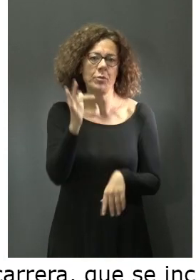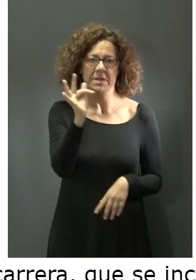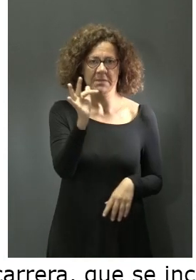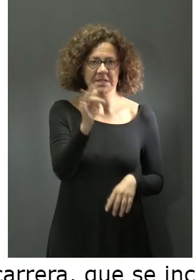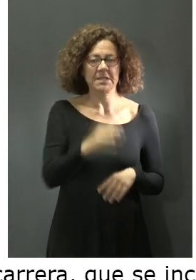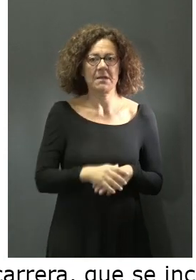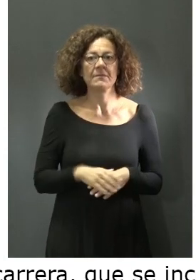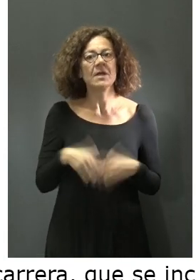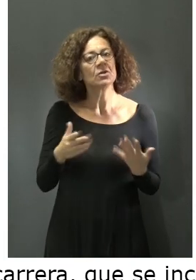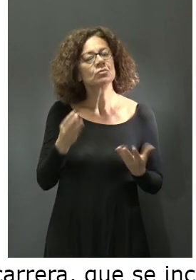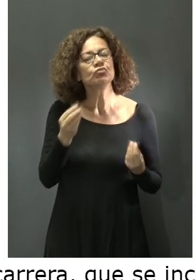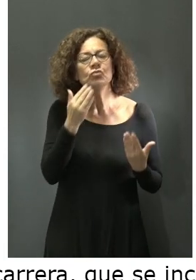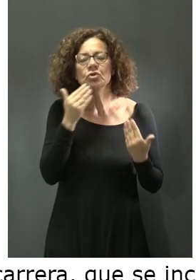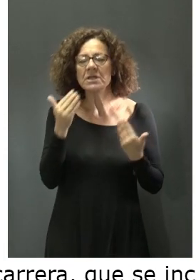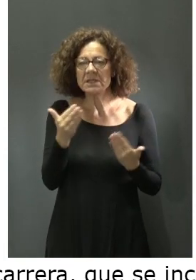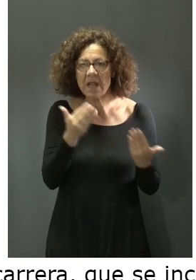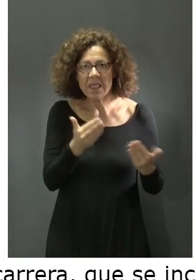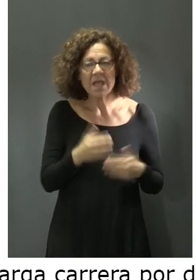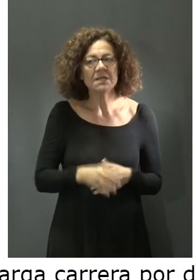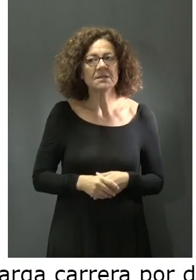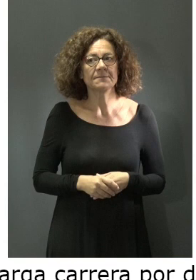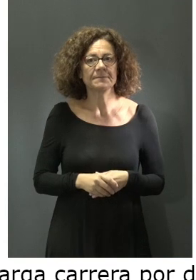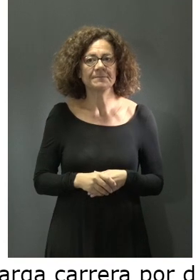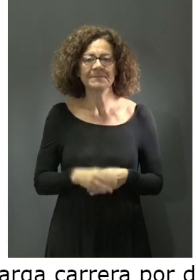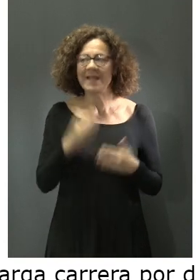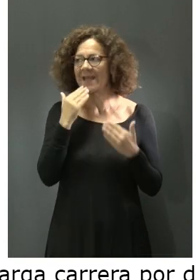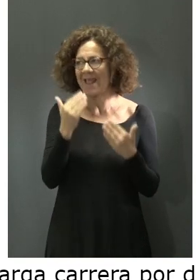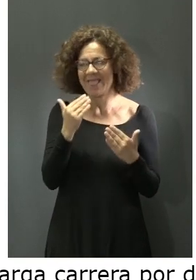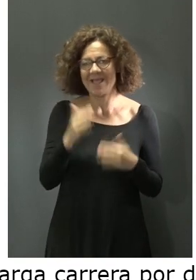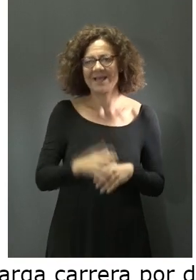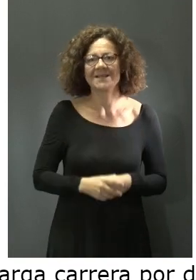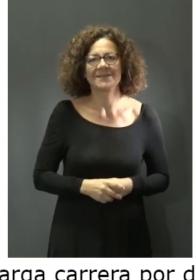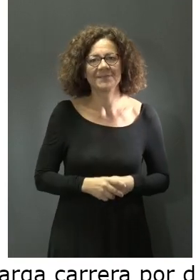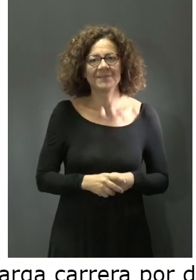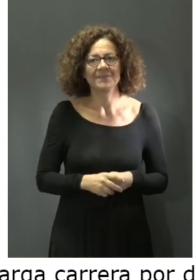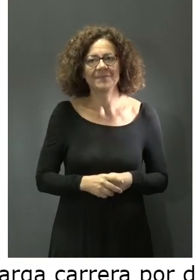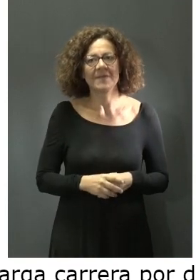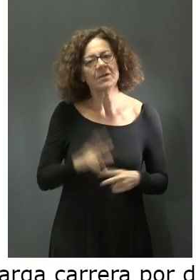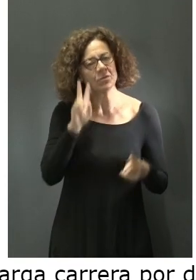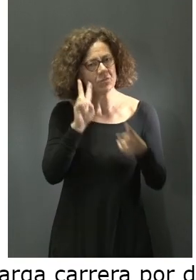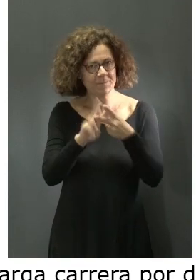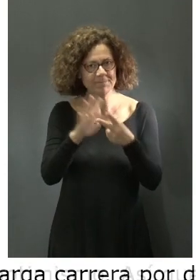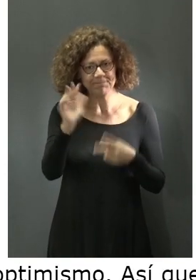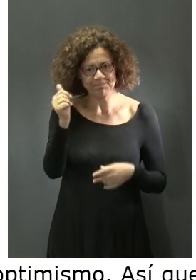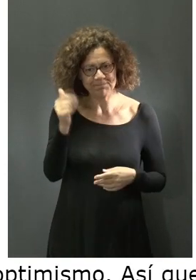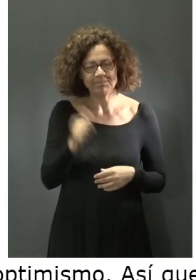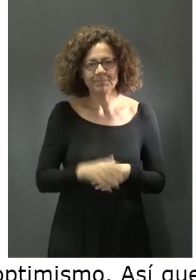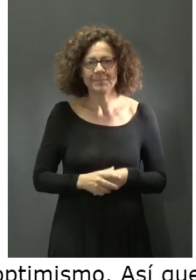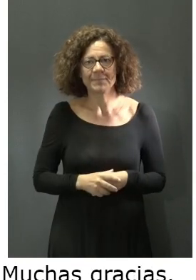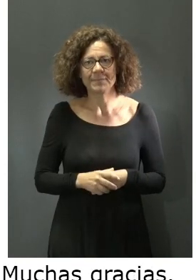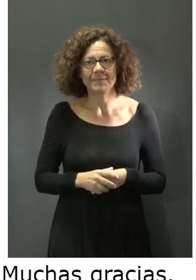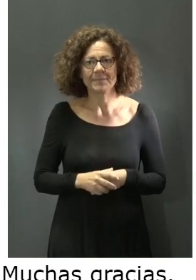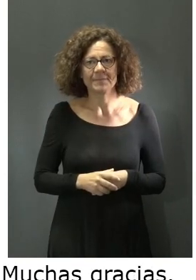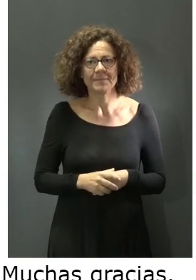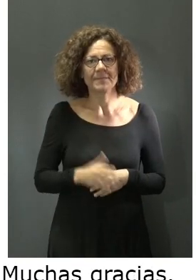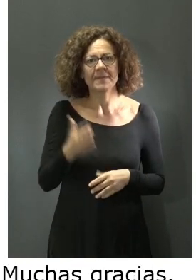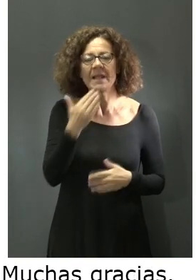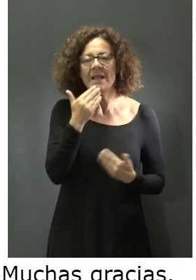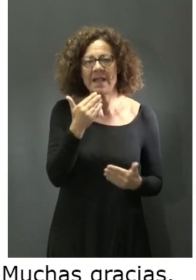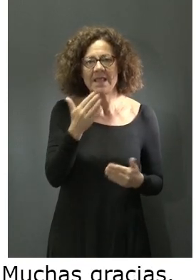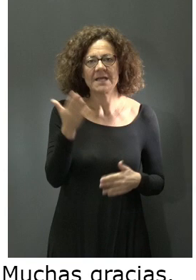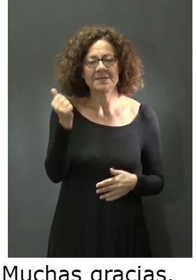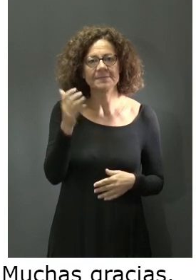¿no? Así que muchísimas gracias, Ana. Y Muchas nada, gracias. y nos seguimos viendo, ¿vale? Hasta luego. Genial.